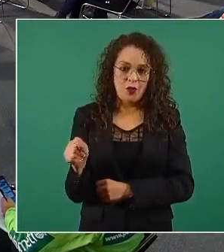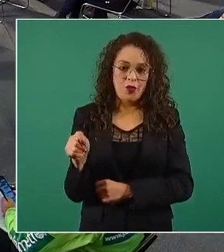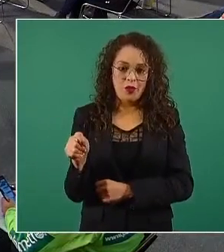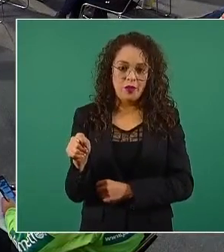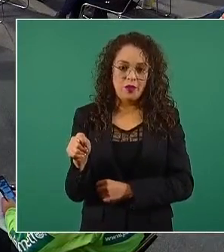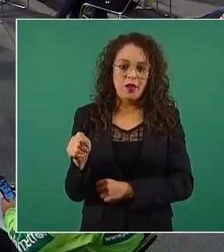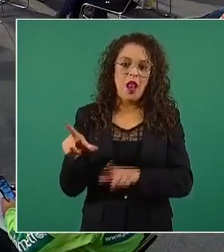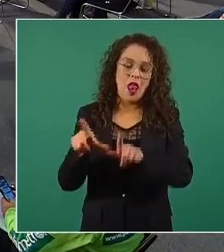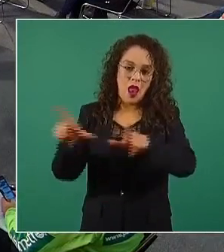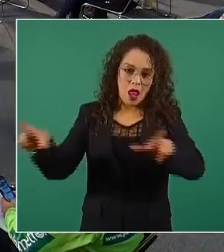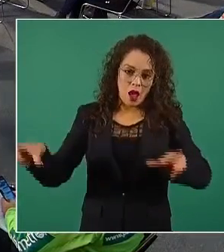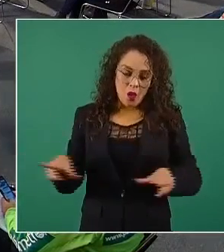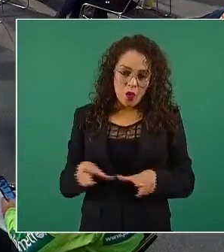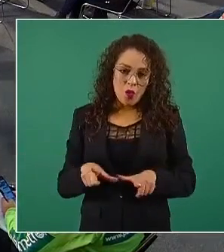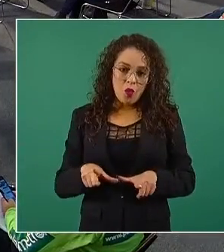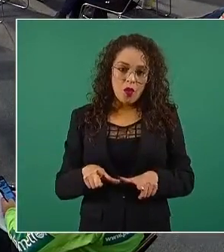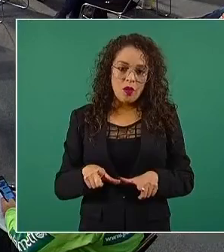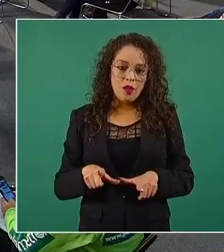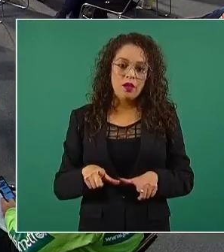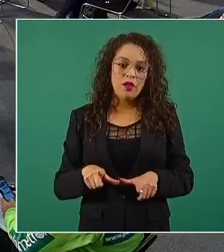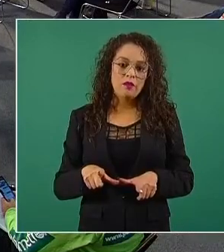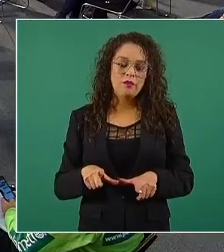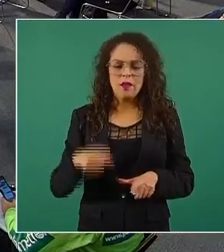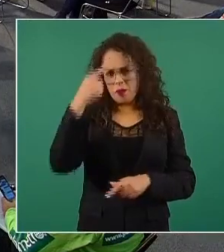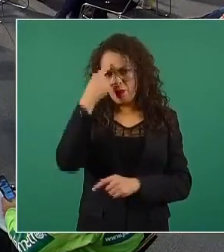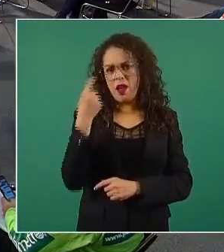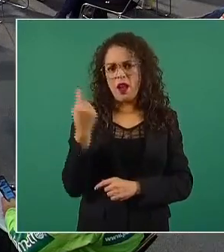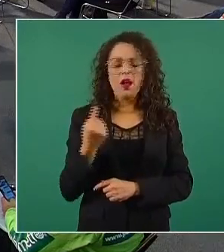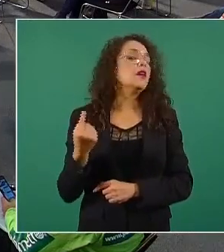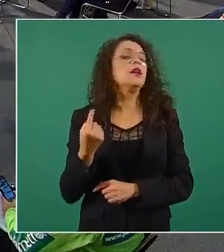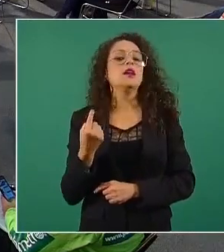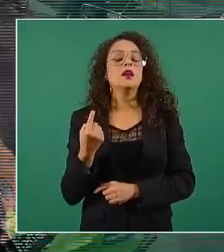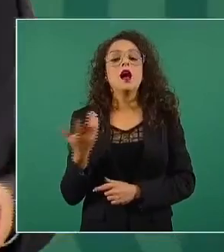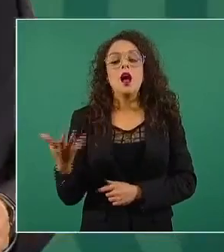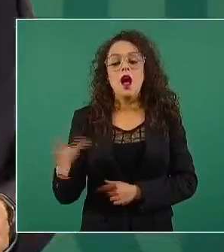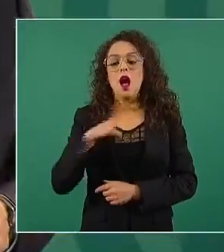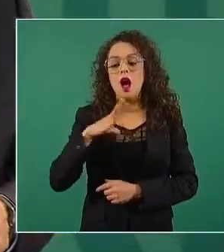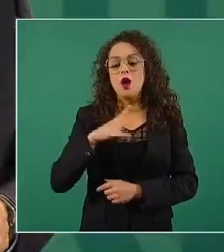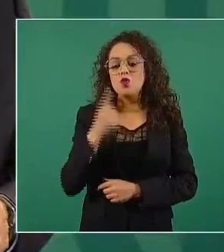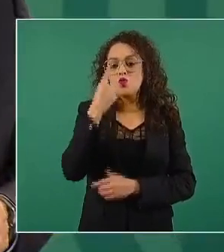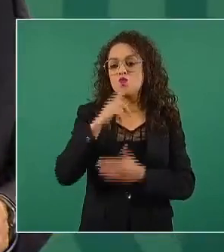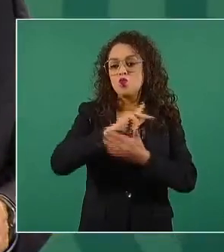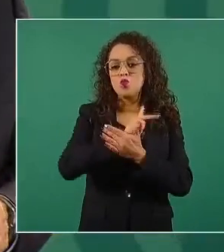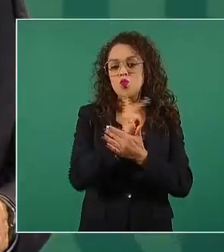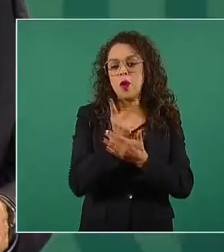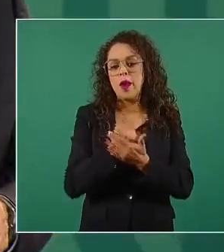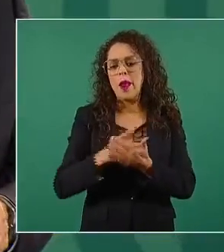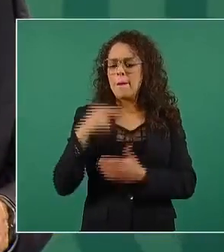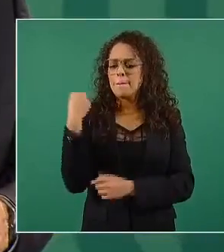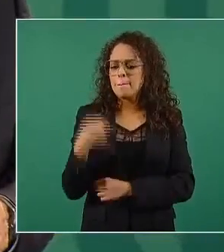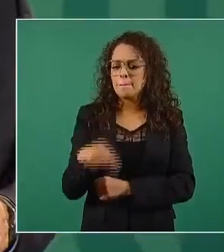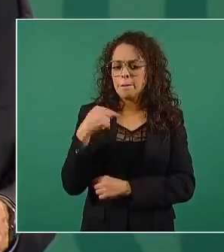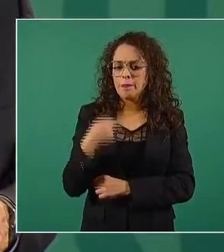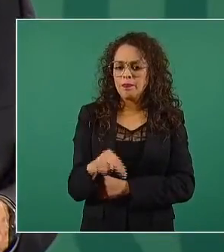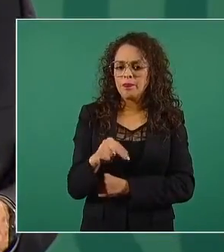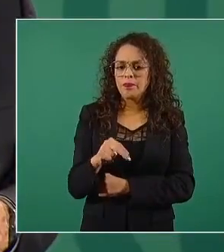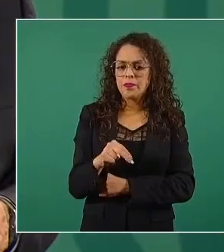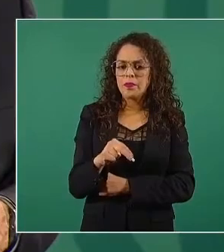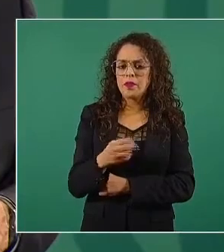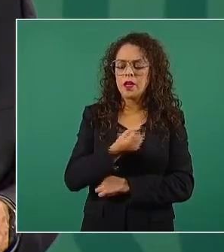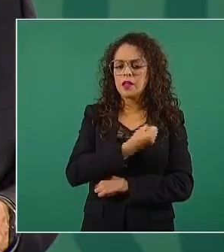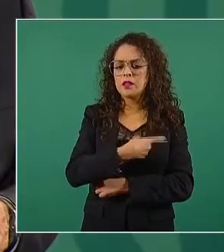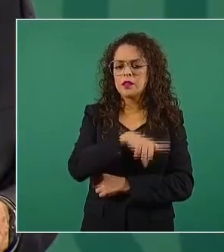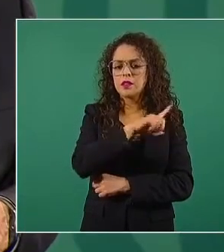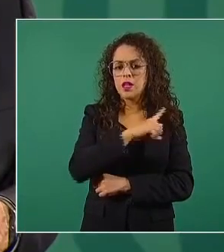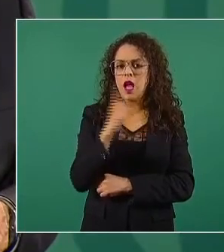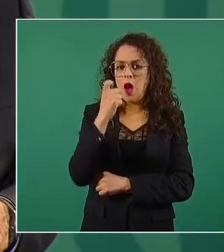voy a La Laguna porque echamos a andar un programa que se llama Agua Saludable